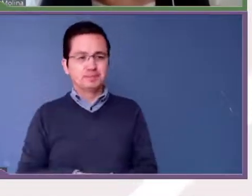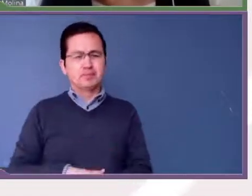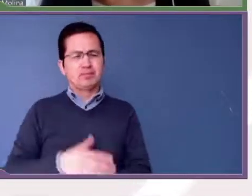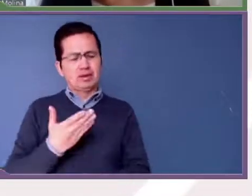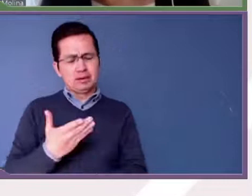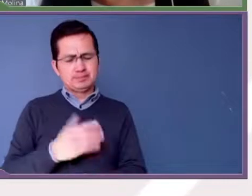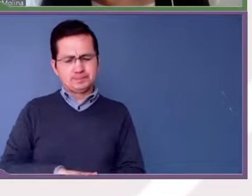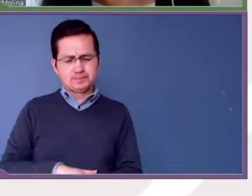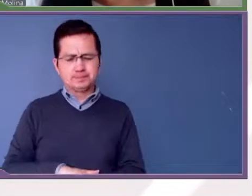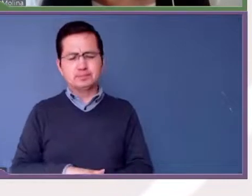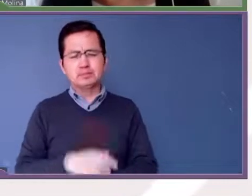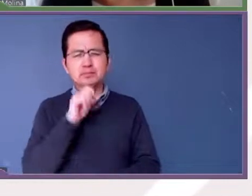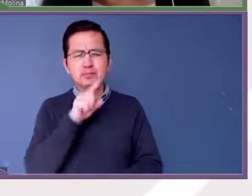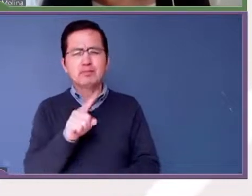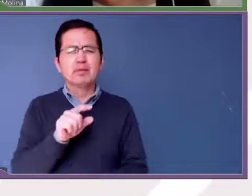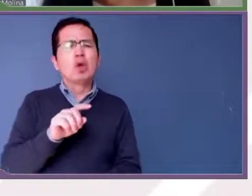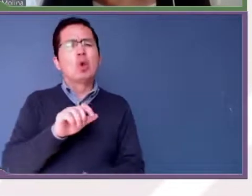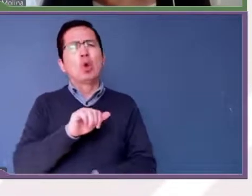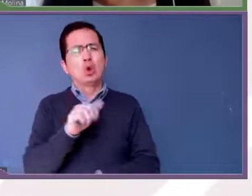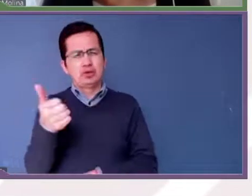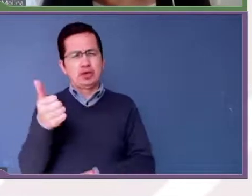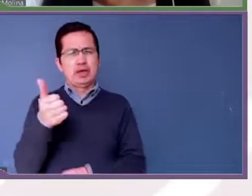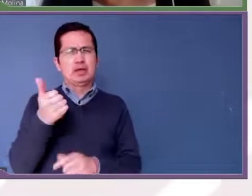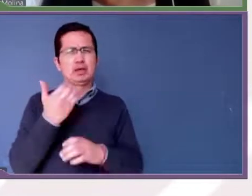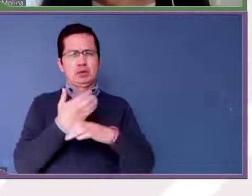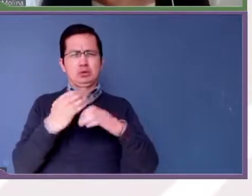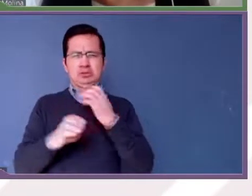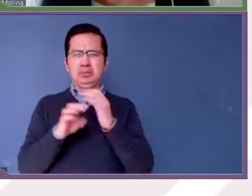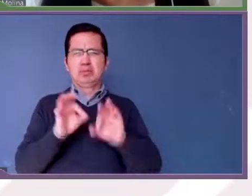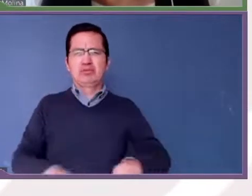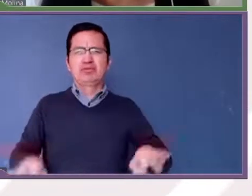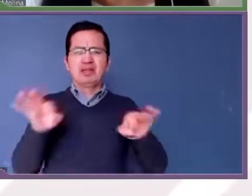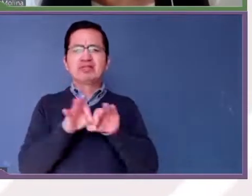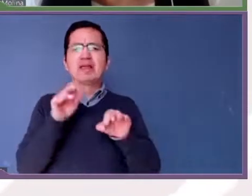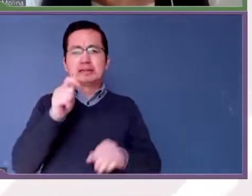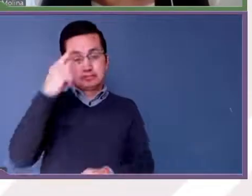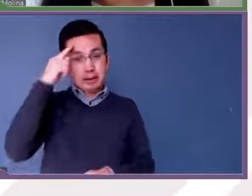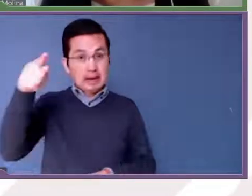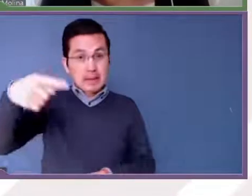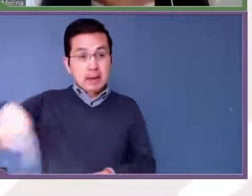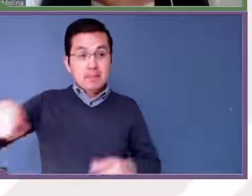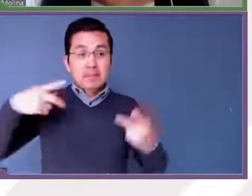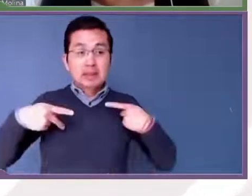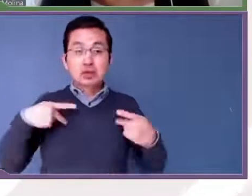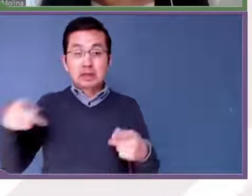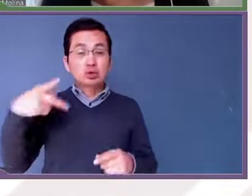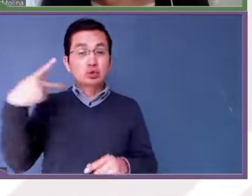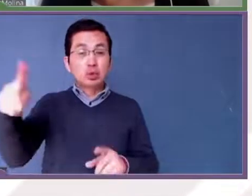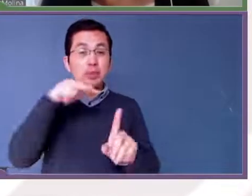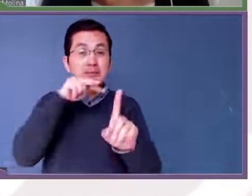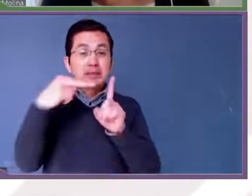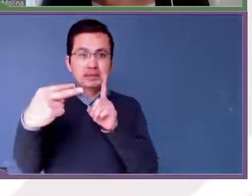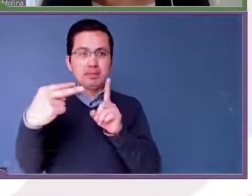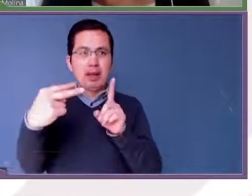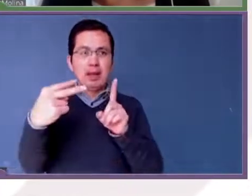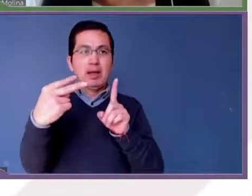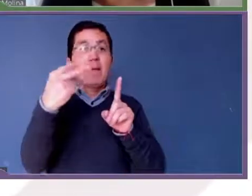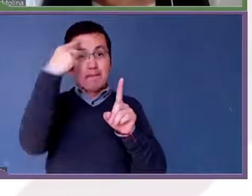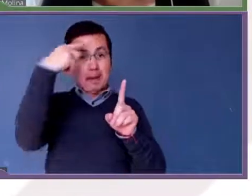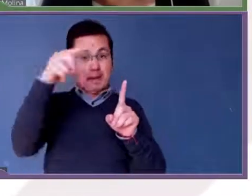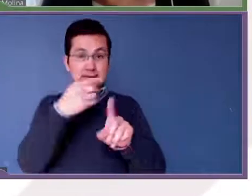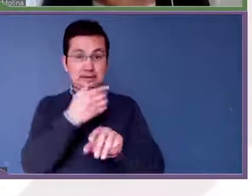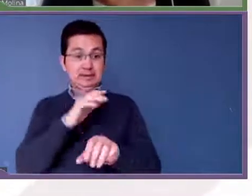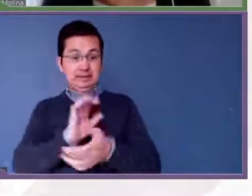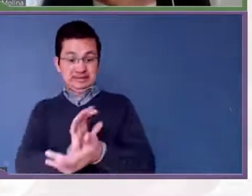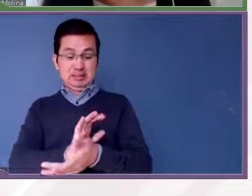otro que también me parece llamativo de ese contraste entre la percepción y el testimonial es las causas. Entonces, claro, dentro de los